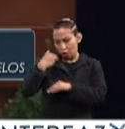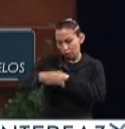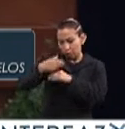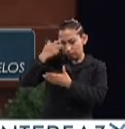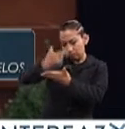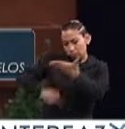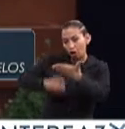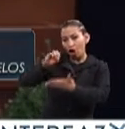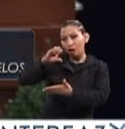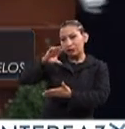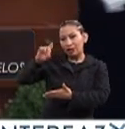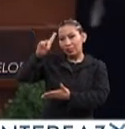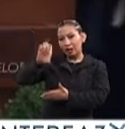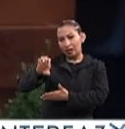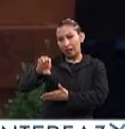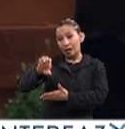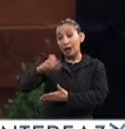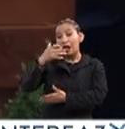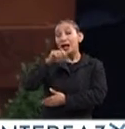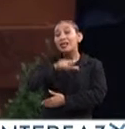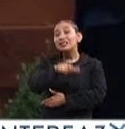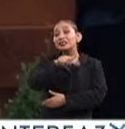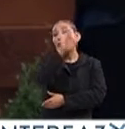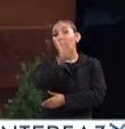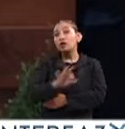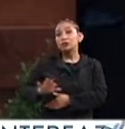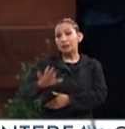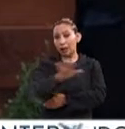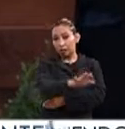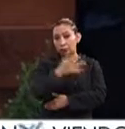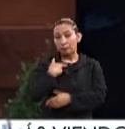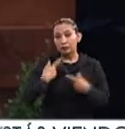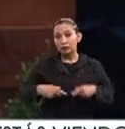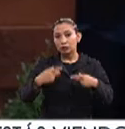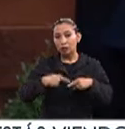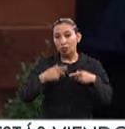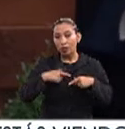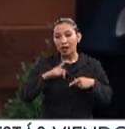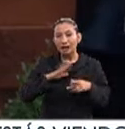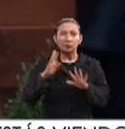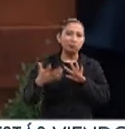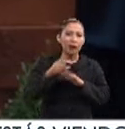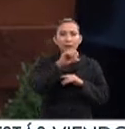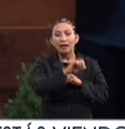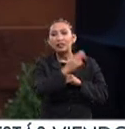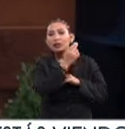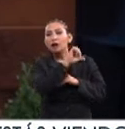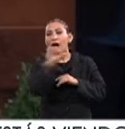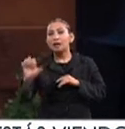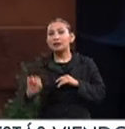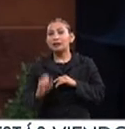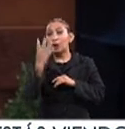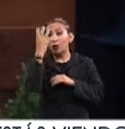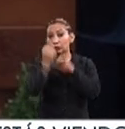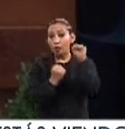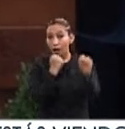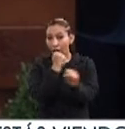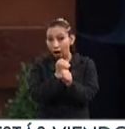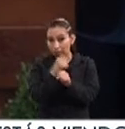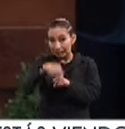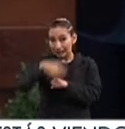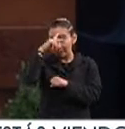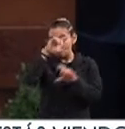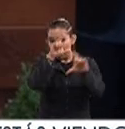datos de la OCDE, solo el 17% de la población de entre 25 y 64 años